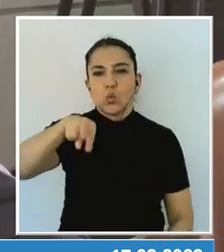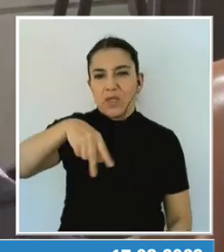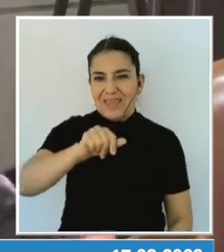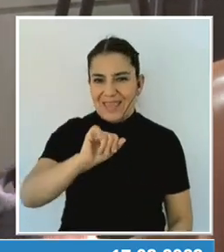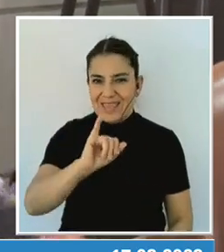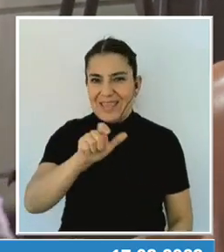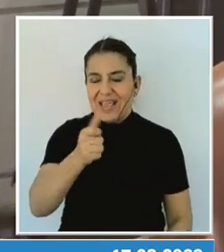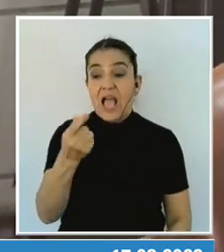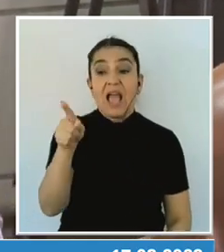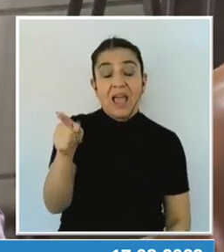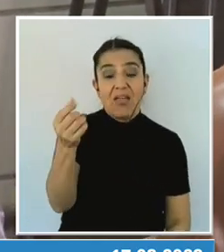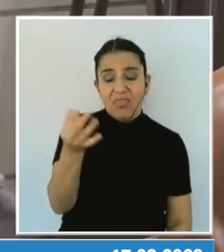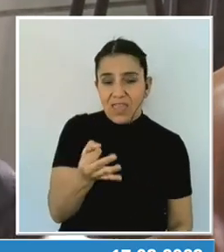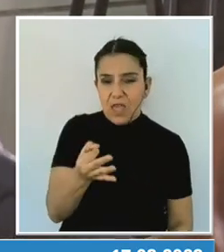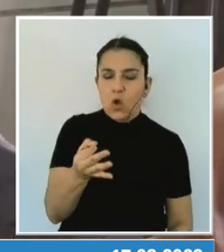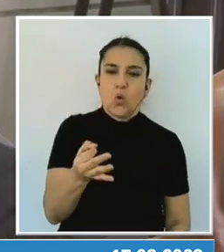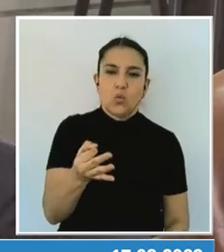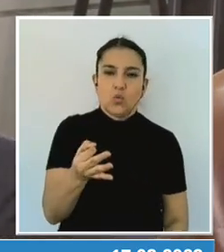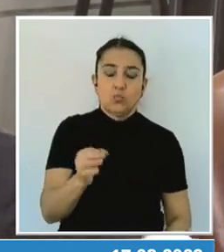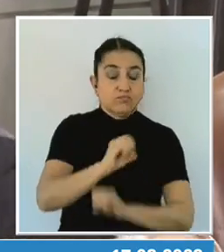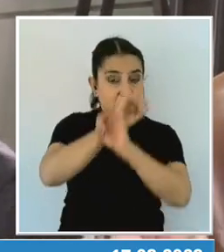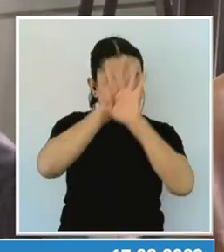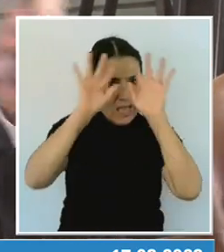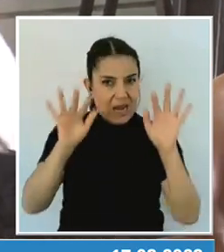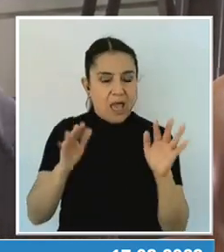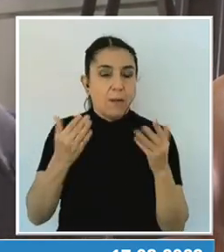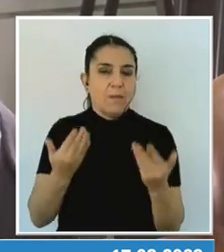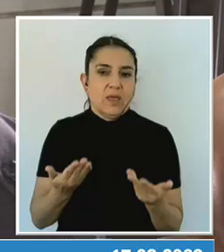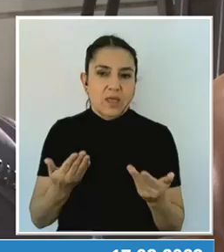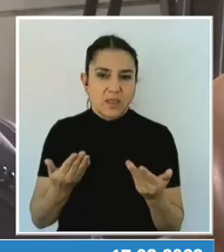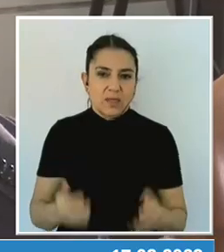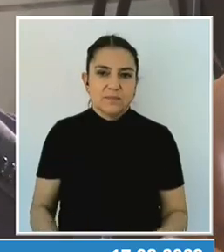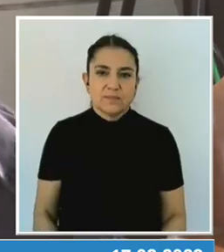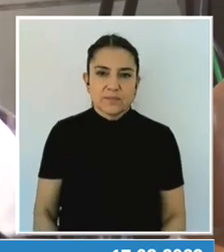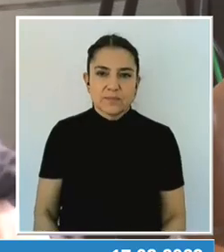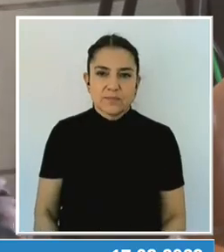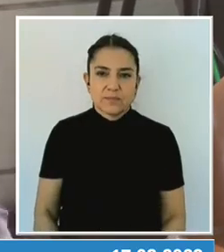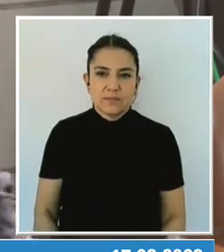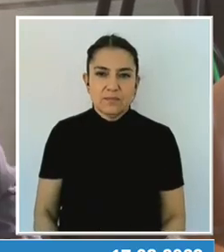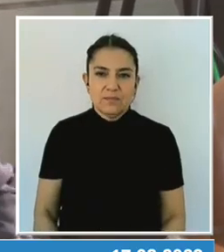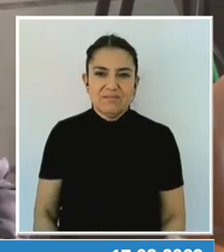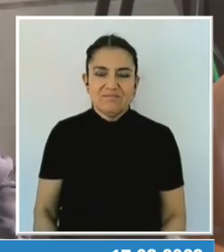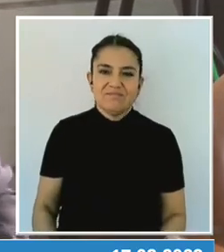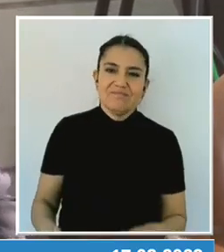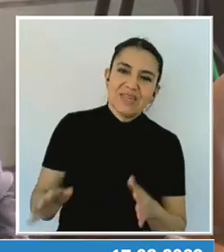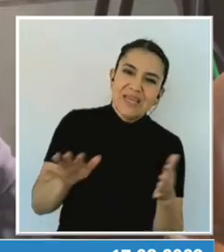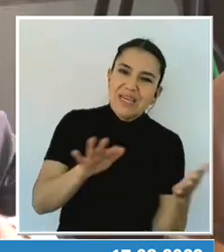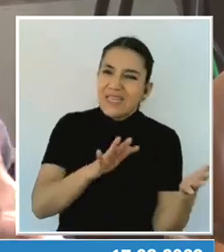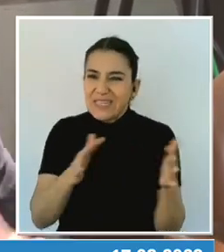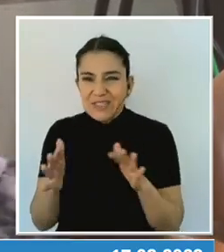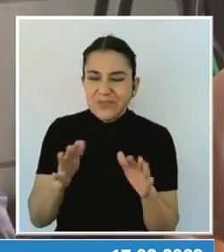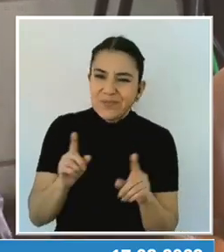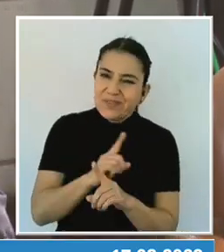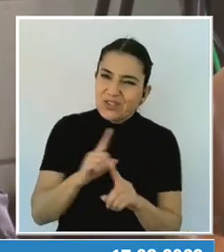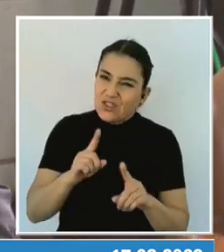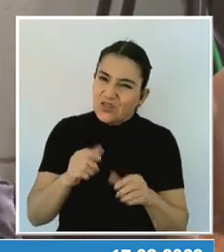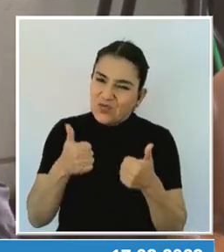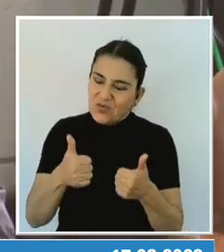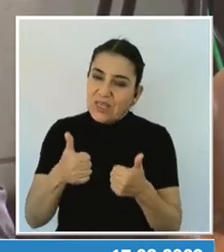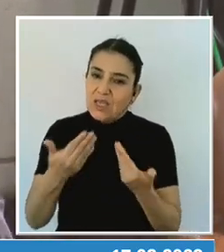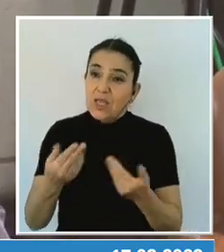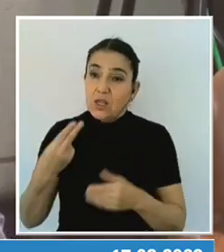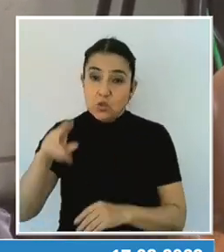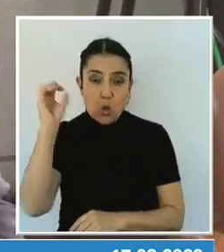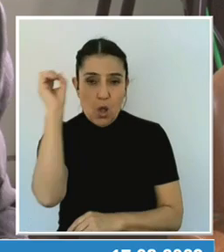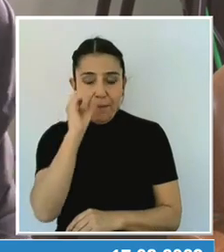muy enfáticamente o muy claramente, para ser preciso, la inconveniencia, a su juicio, digamos, de incorporar de